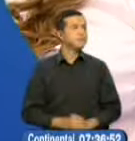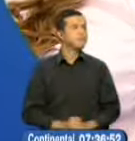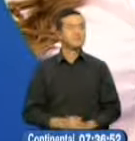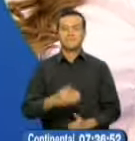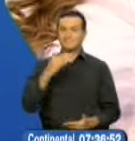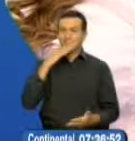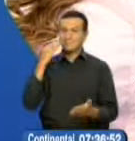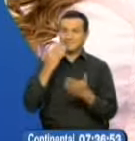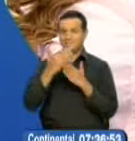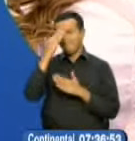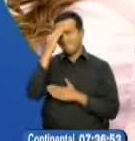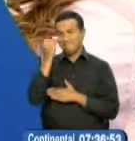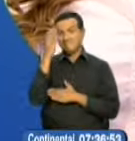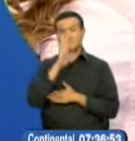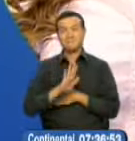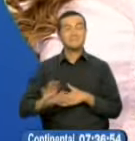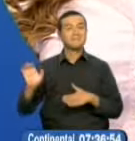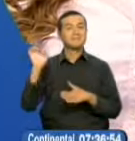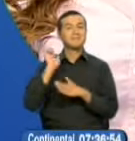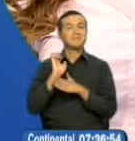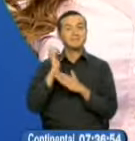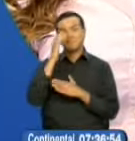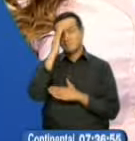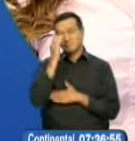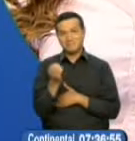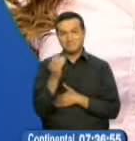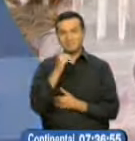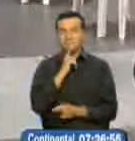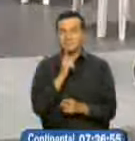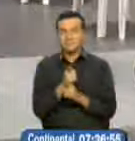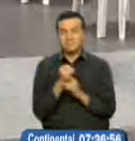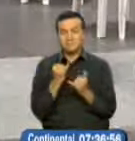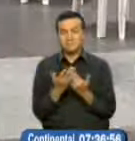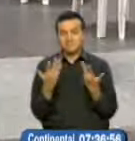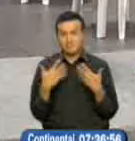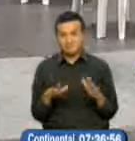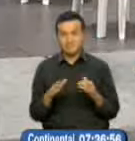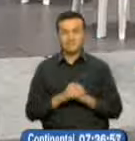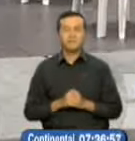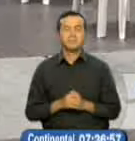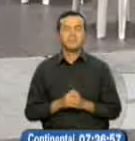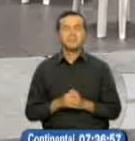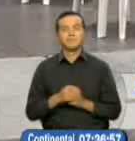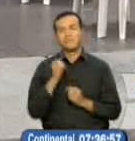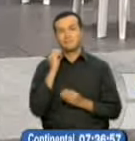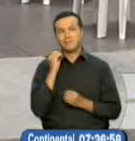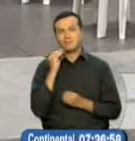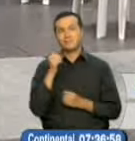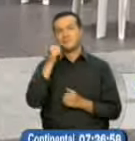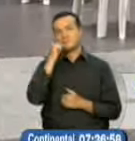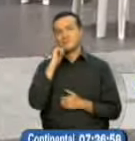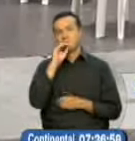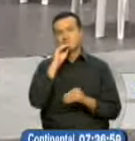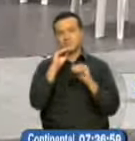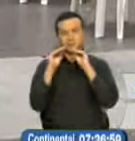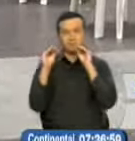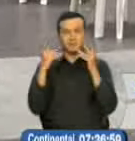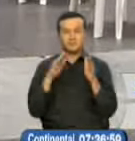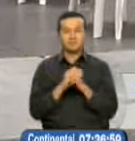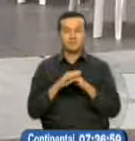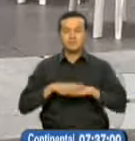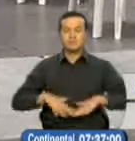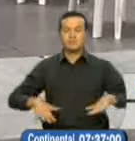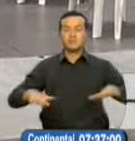Gracias, Vanessa. Buenos días, amigos de todo el país. Buenos días. En efecto, pues como lo hemos venido reportando desde el día de ayer, el